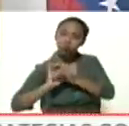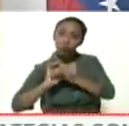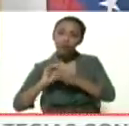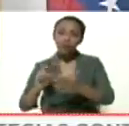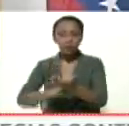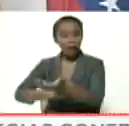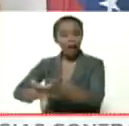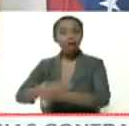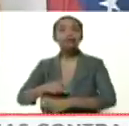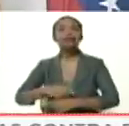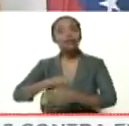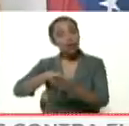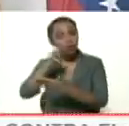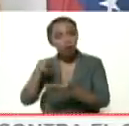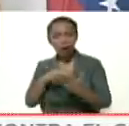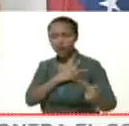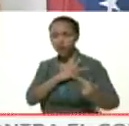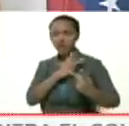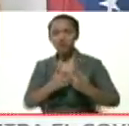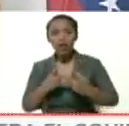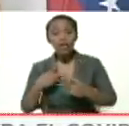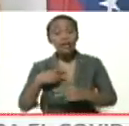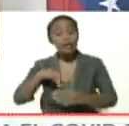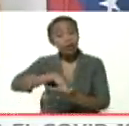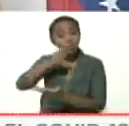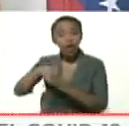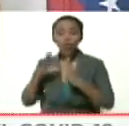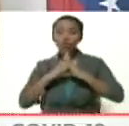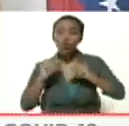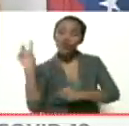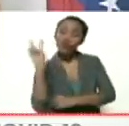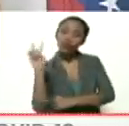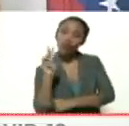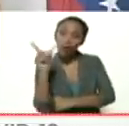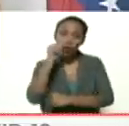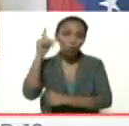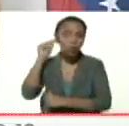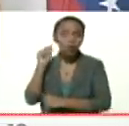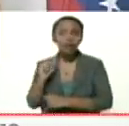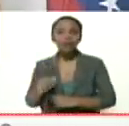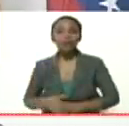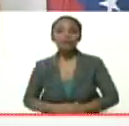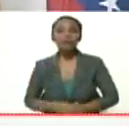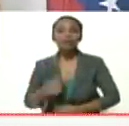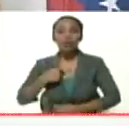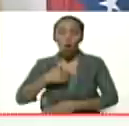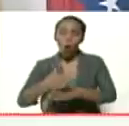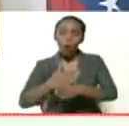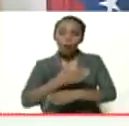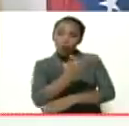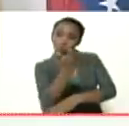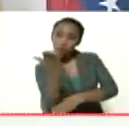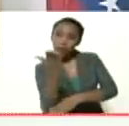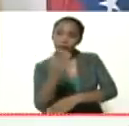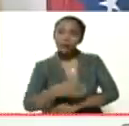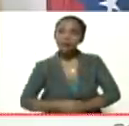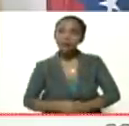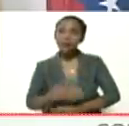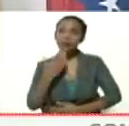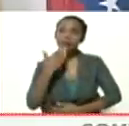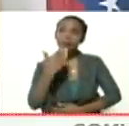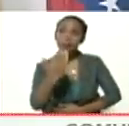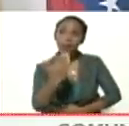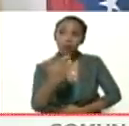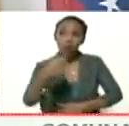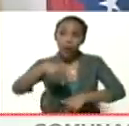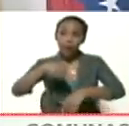carácter nacional, de la voluntad nacional de todos los venezolanos y de todas las venezolanas. Voy a compartir con ustedes, si me permiten, a